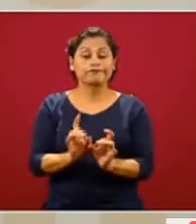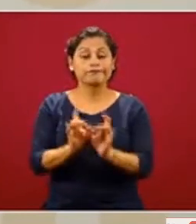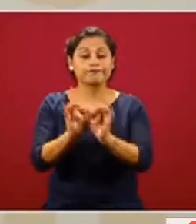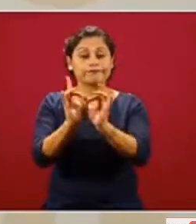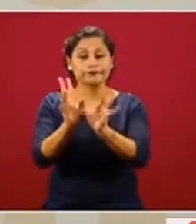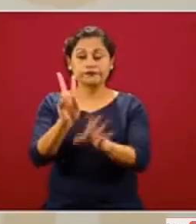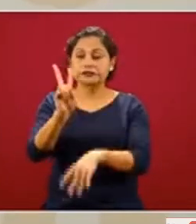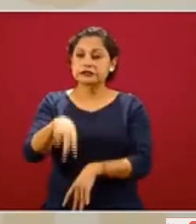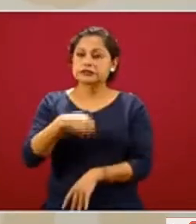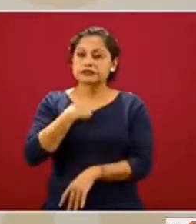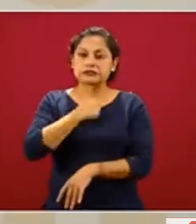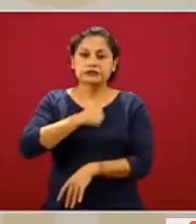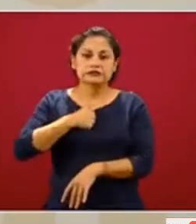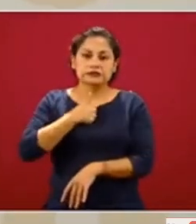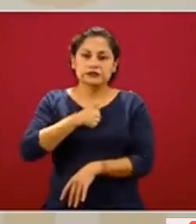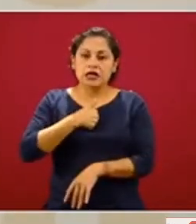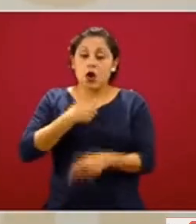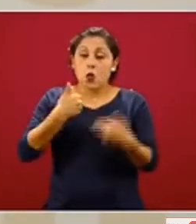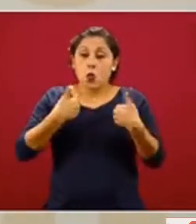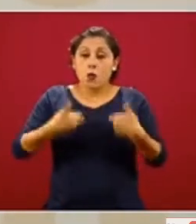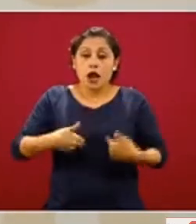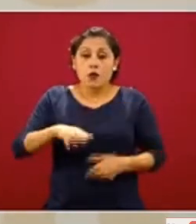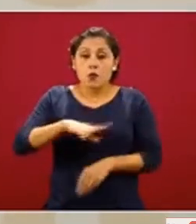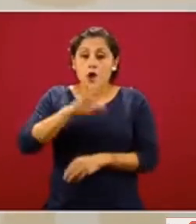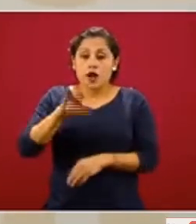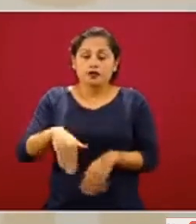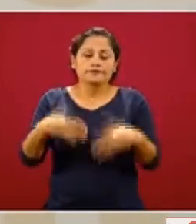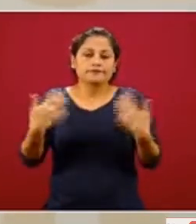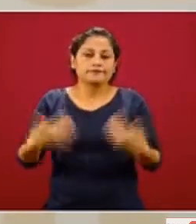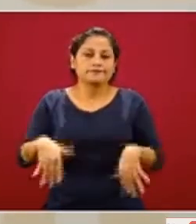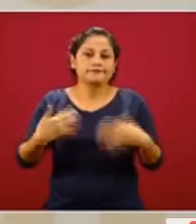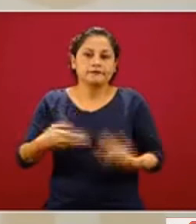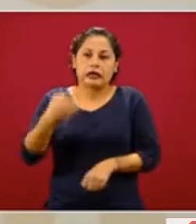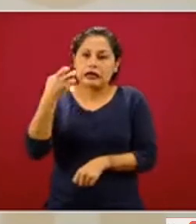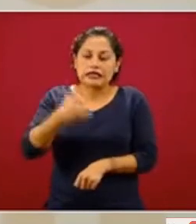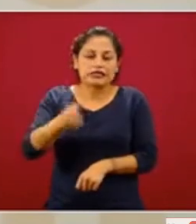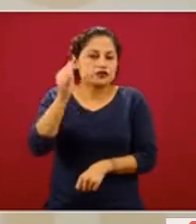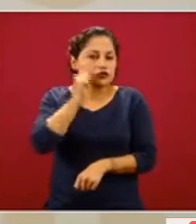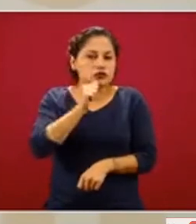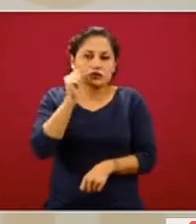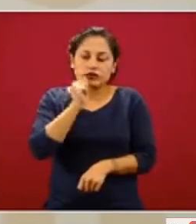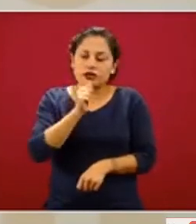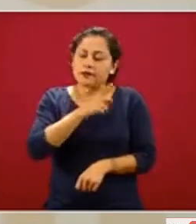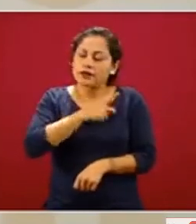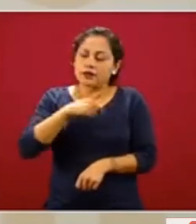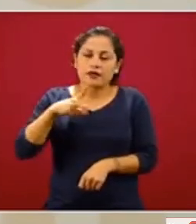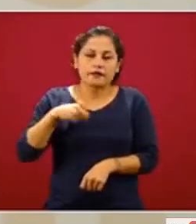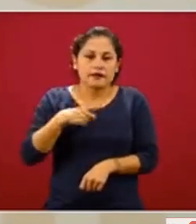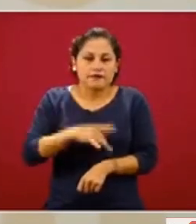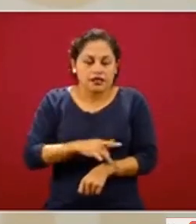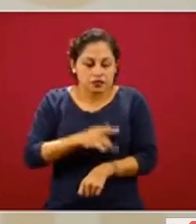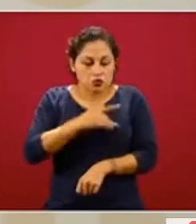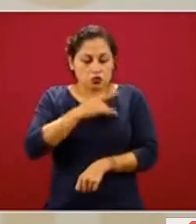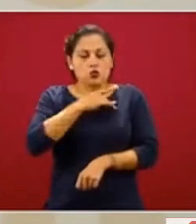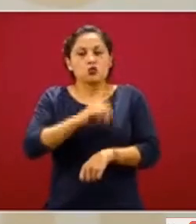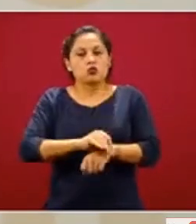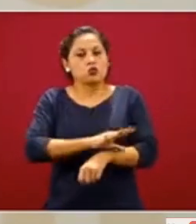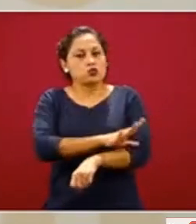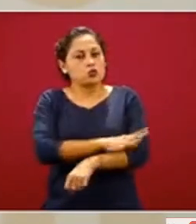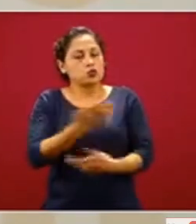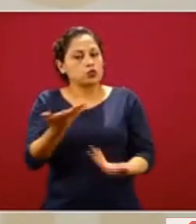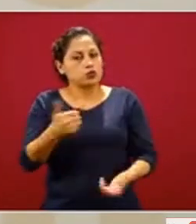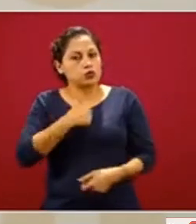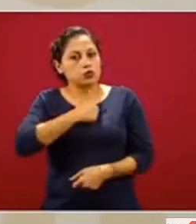pérdida de una vida humana y eso siempre, siempre debe movernos emocionalmente, racionalmente a